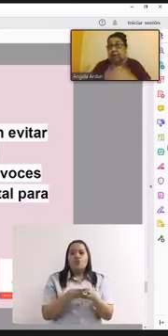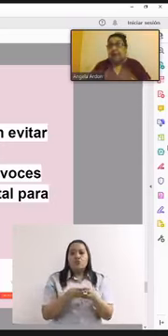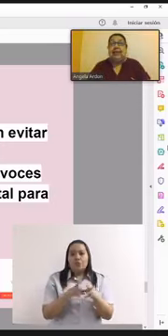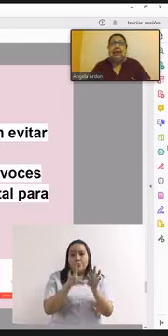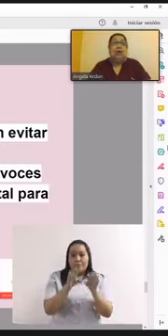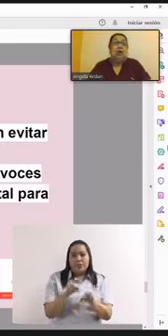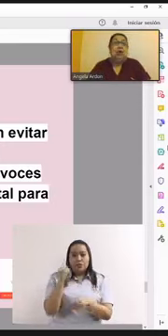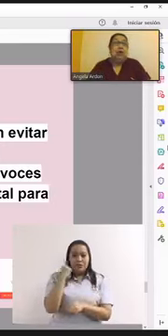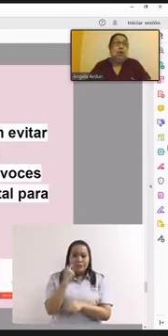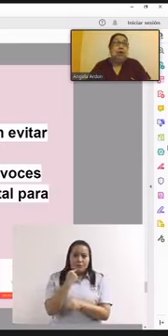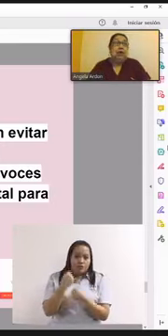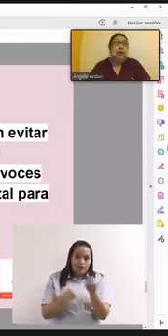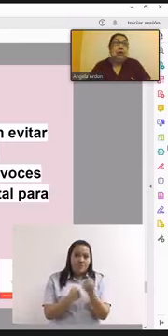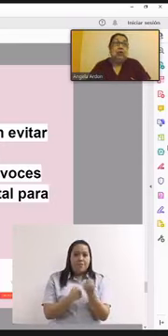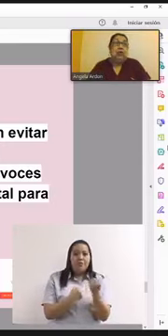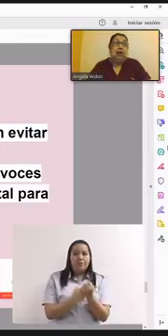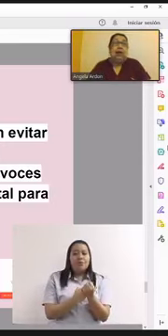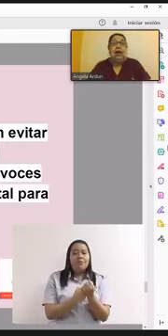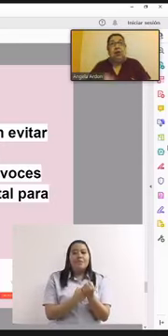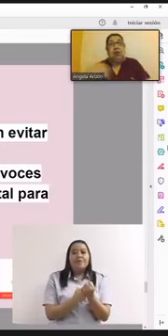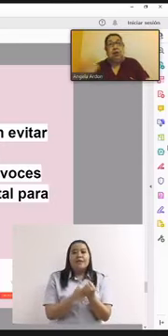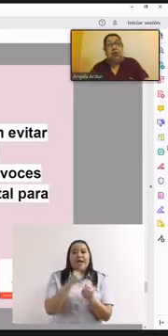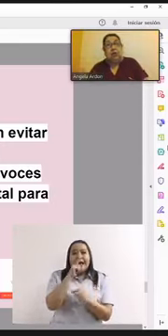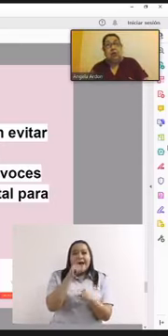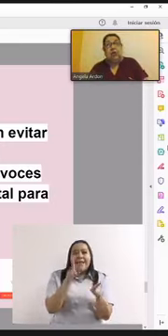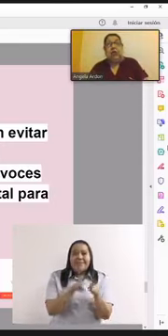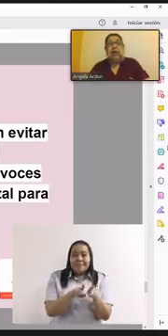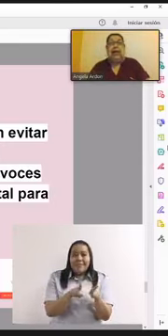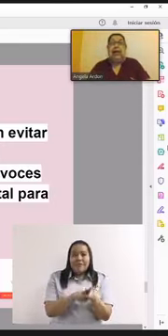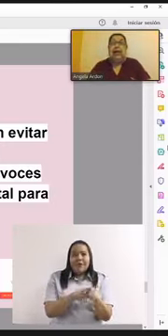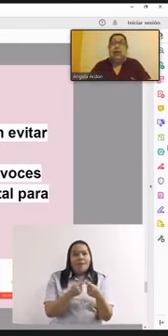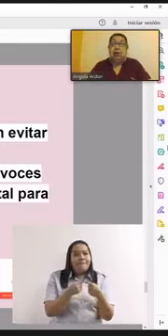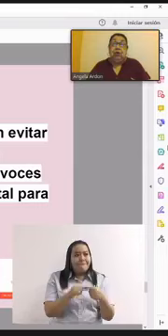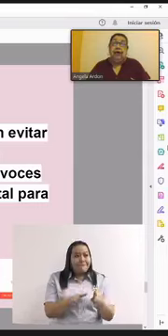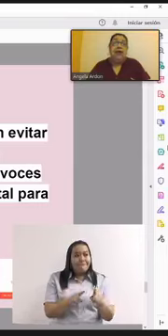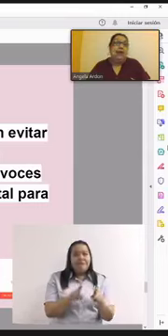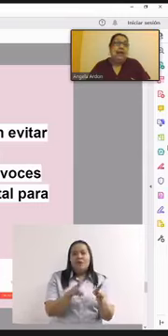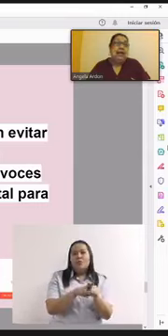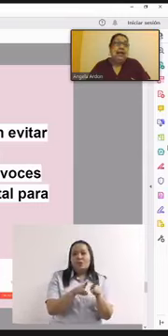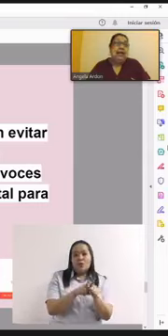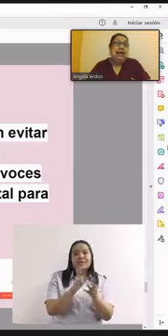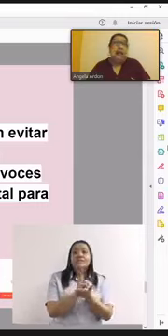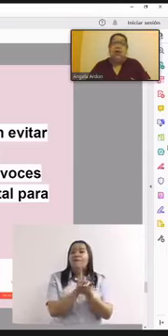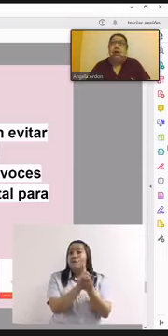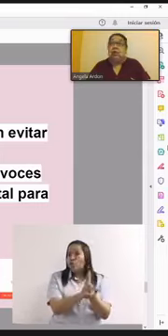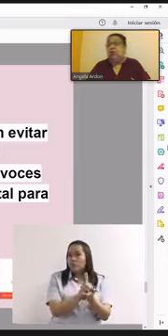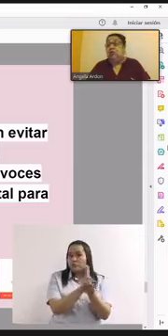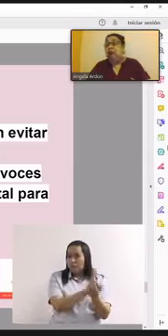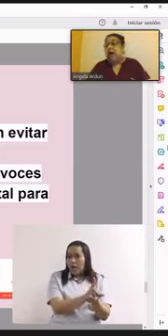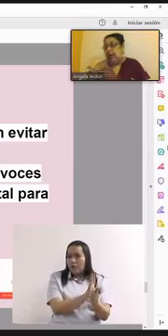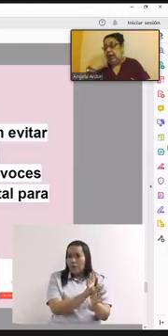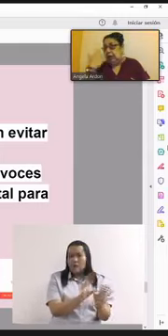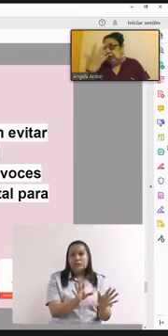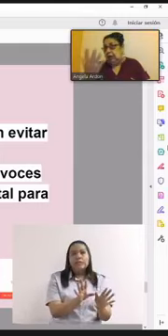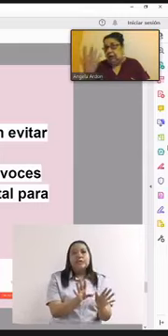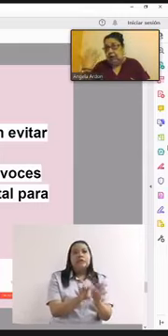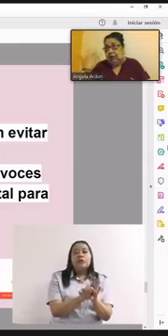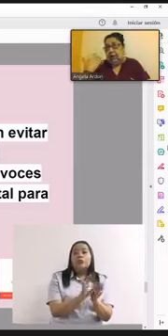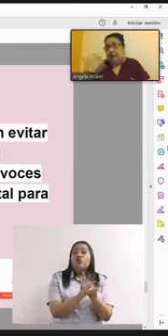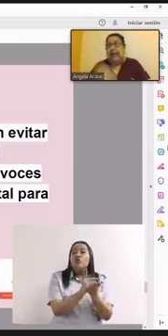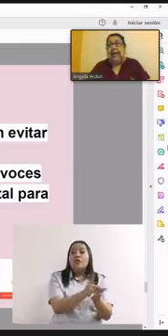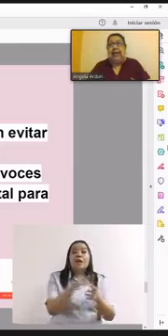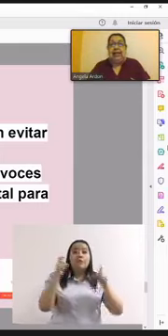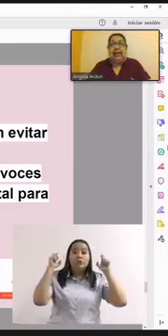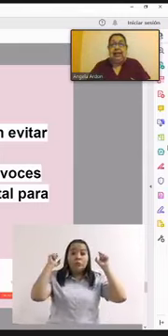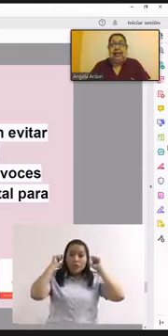en mi hora de trabajo, puede estar con ustedes, pero yo manejo la otra ONG voluntariamente y donamos audífonos